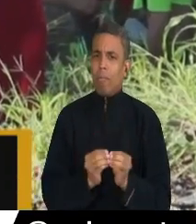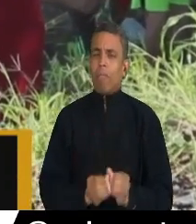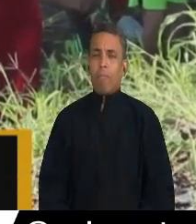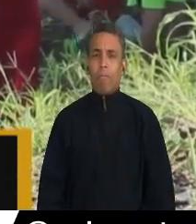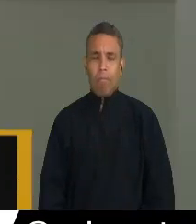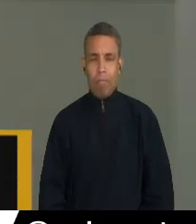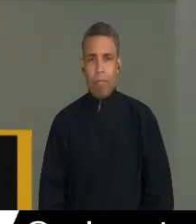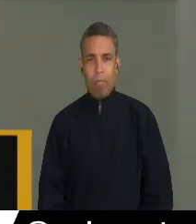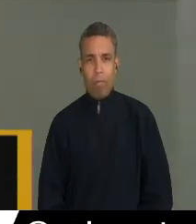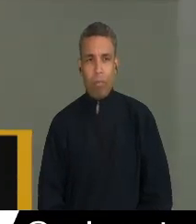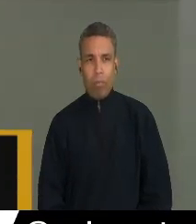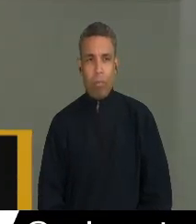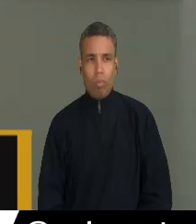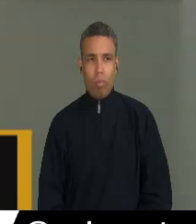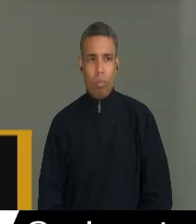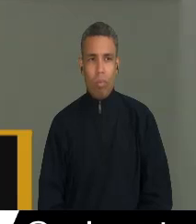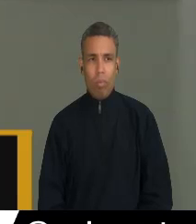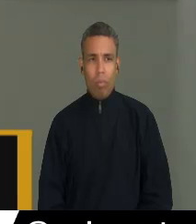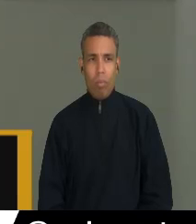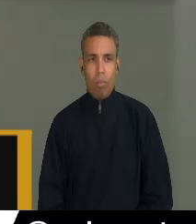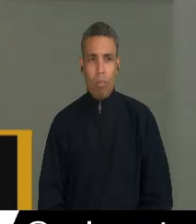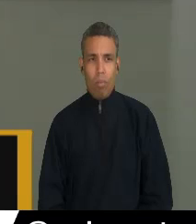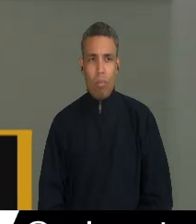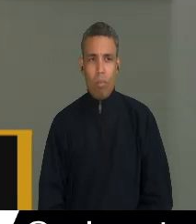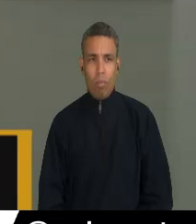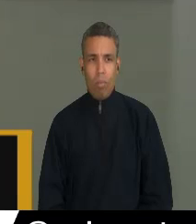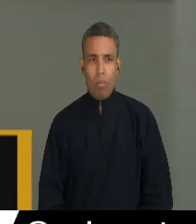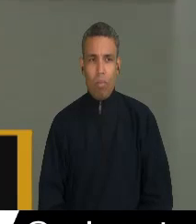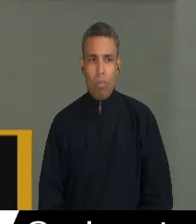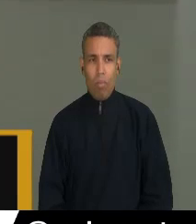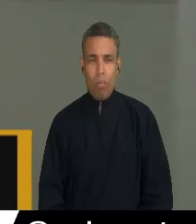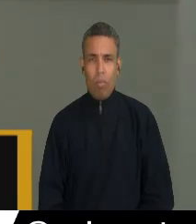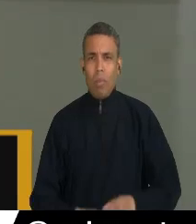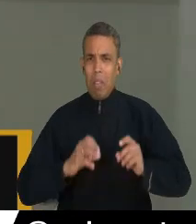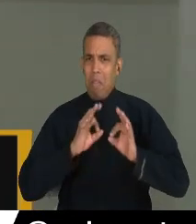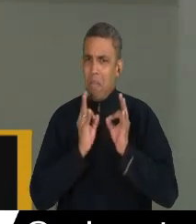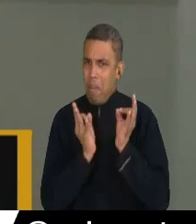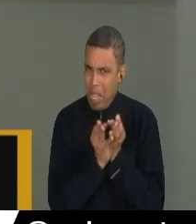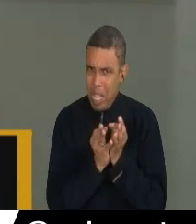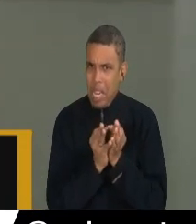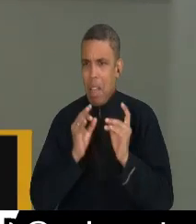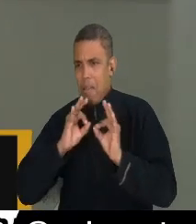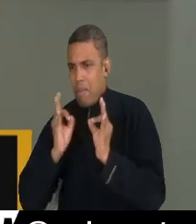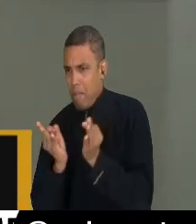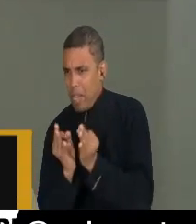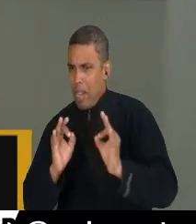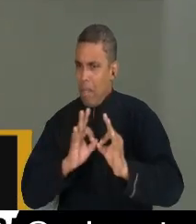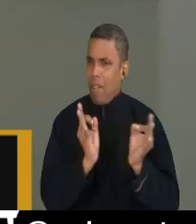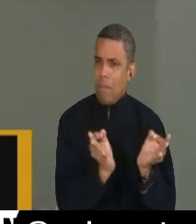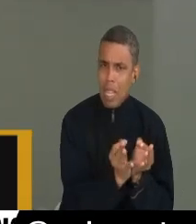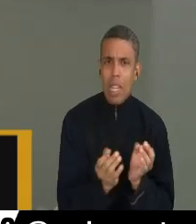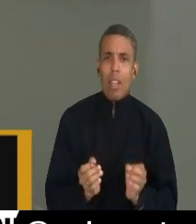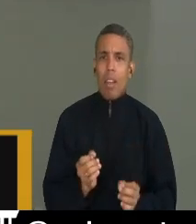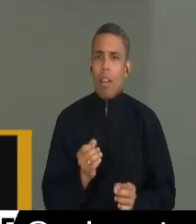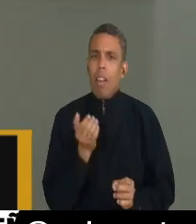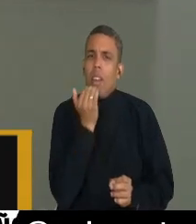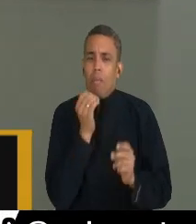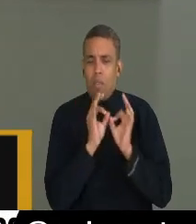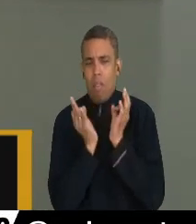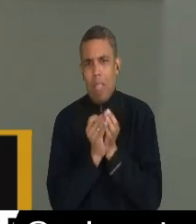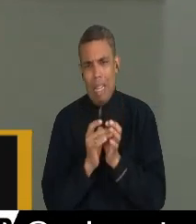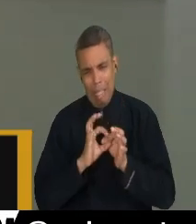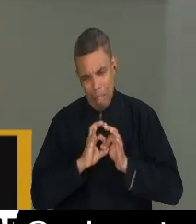De todos nosotros es hacer de nuestras familias el mejor lugar del mundo. Hay un problema muy grave y es